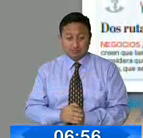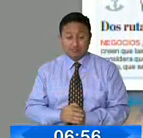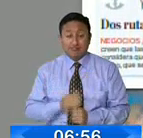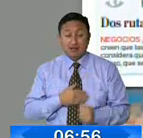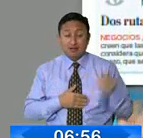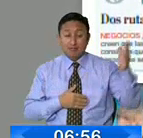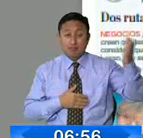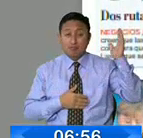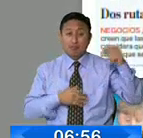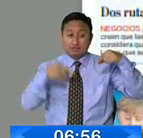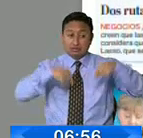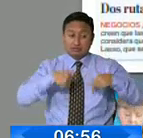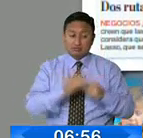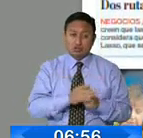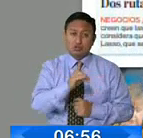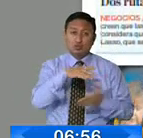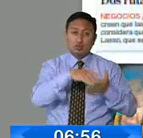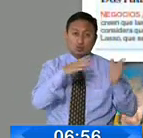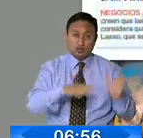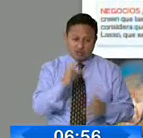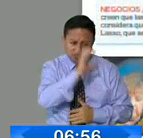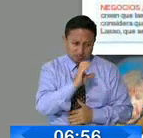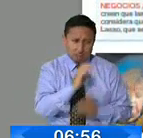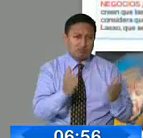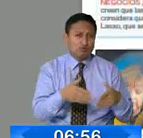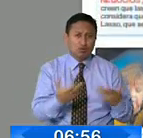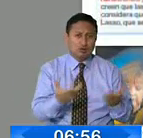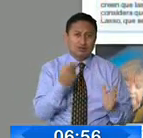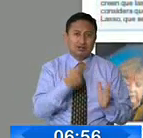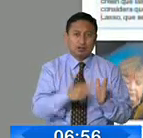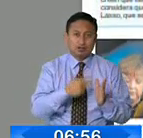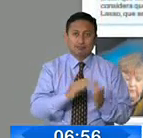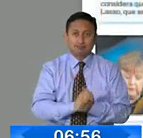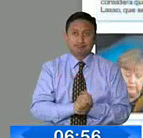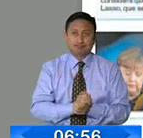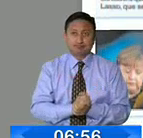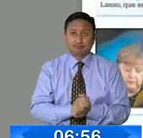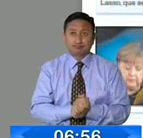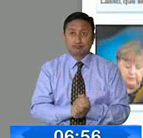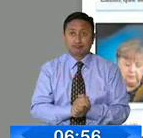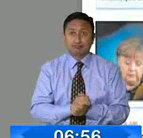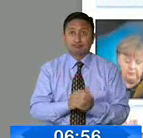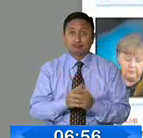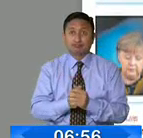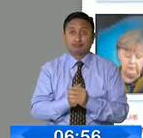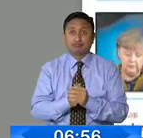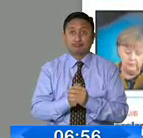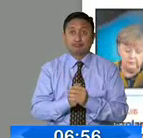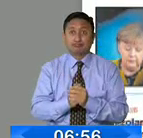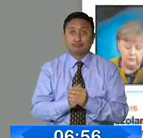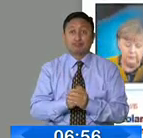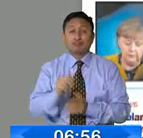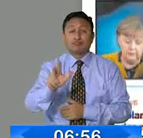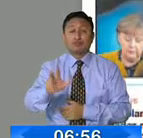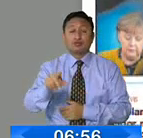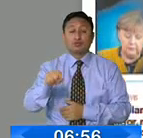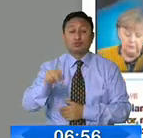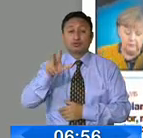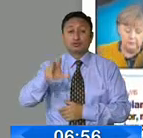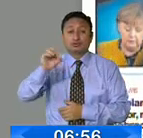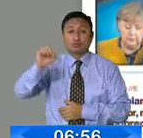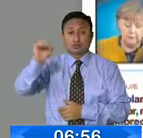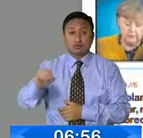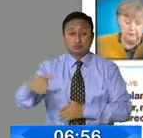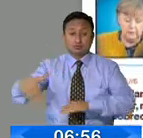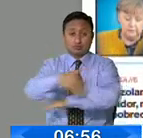con la misión de rastrear a sus estudiantes. La democracia sentimental está en auge y solo el 3.3% de las